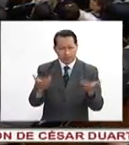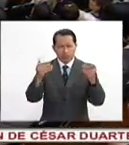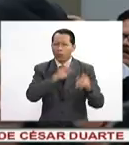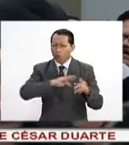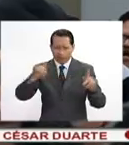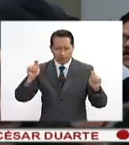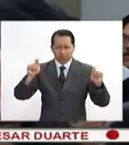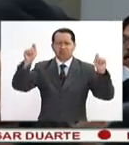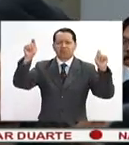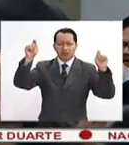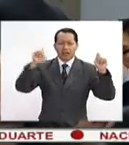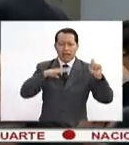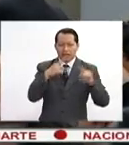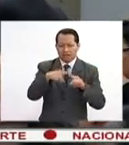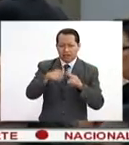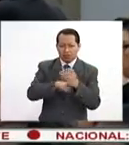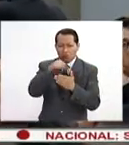libertad a la expresión.